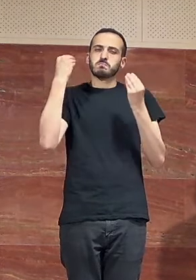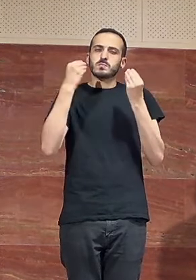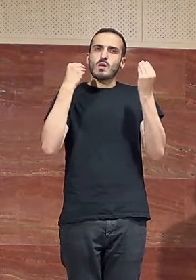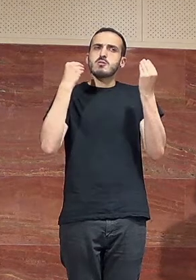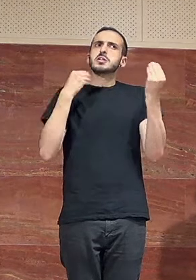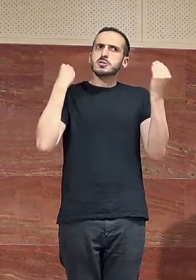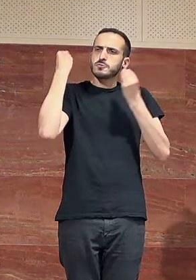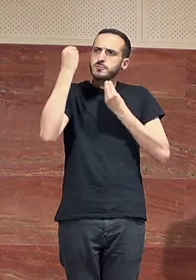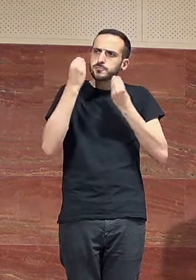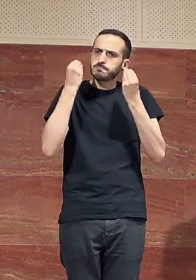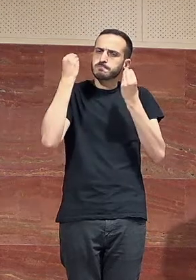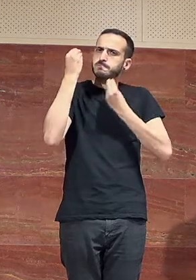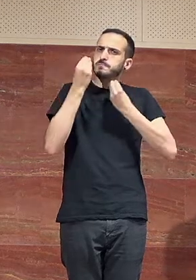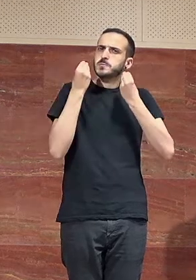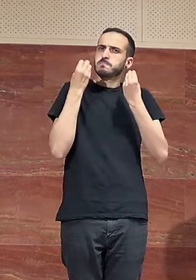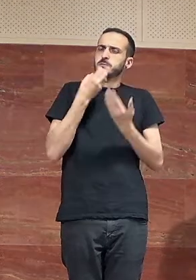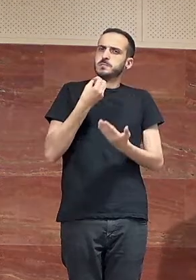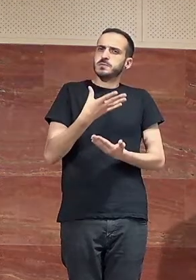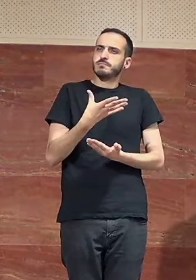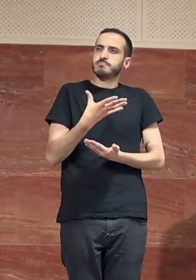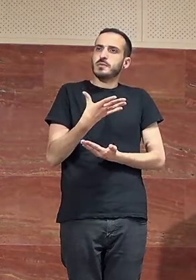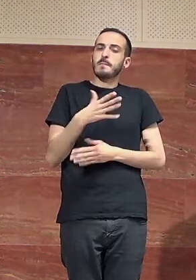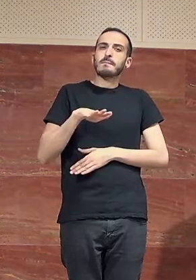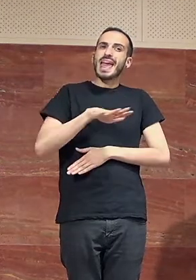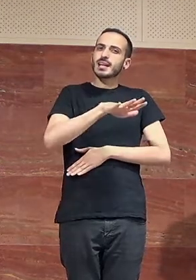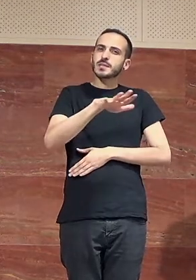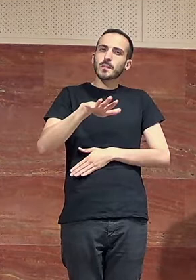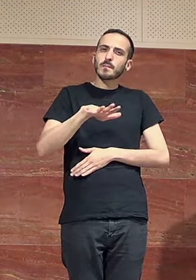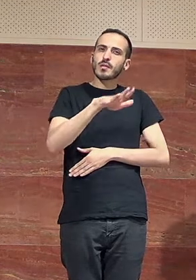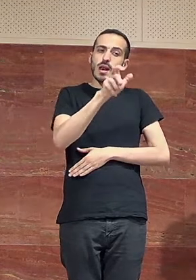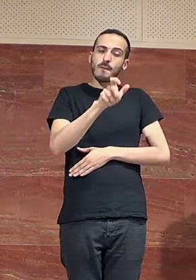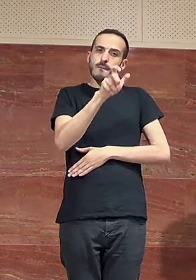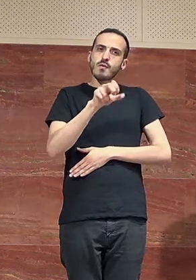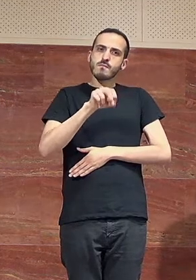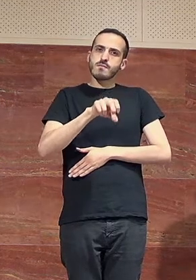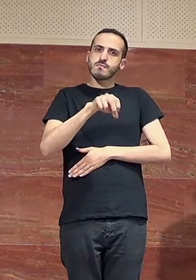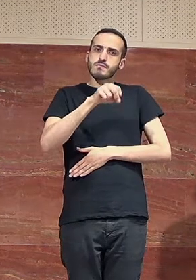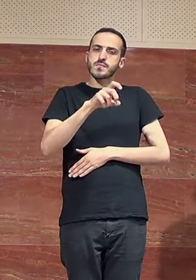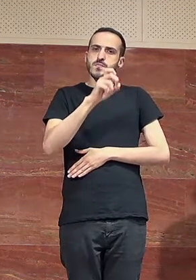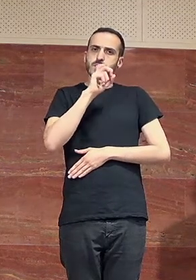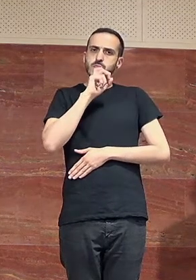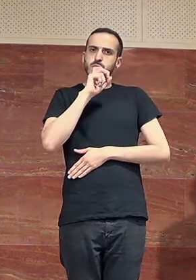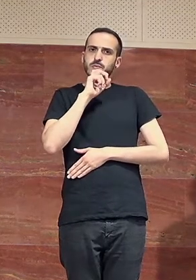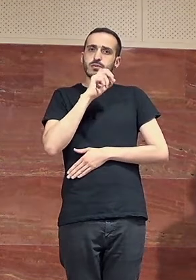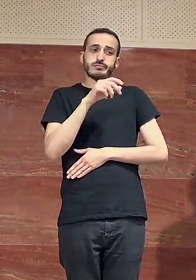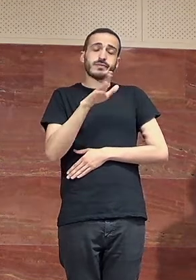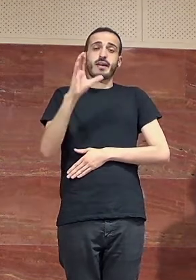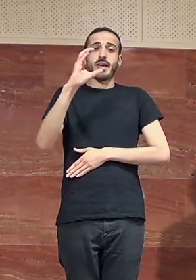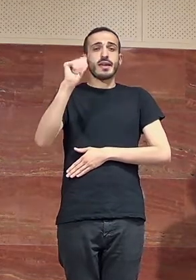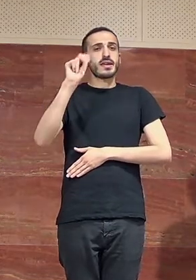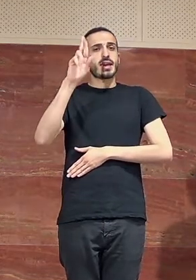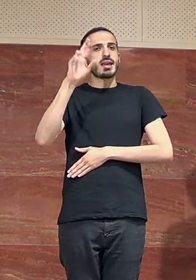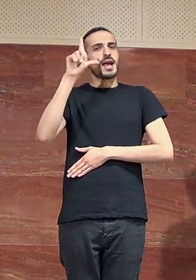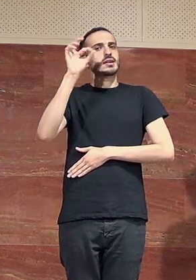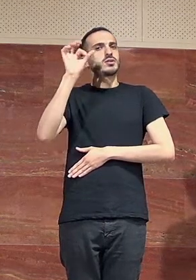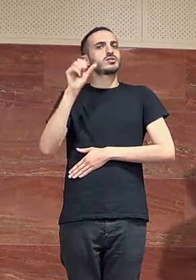reflexionar sobre cómo es el espacio del peatón, qué problemas tiene. Algunos los hemos visto en la presentación de Carlos, algunos son